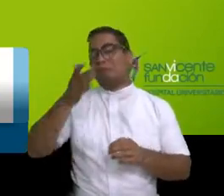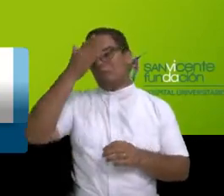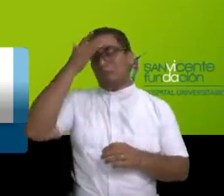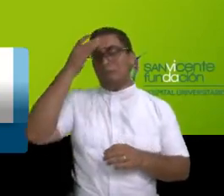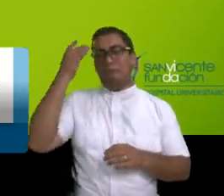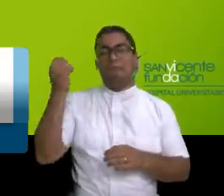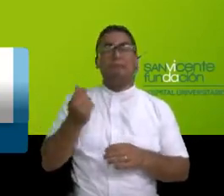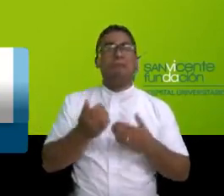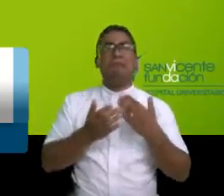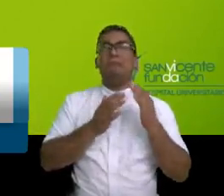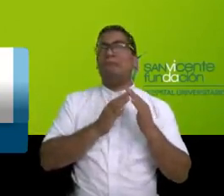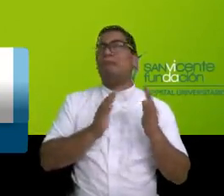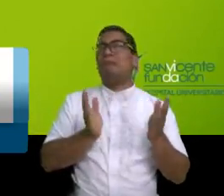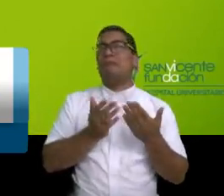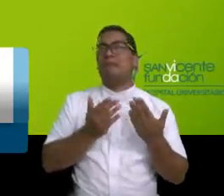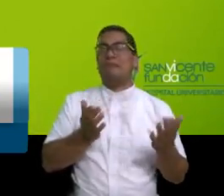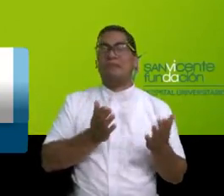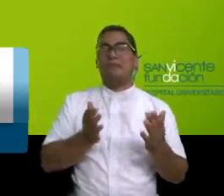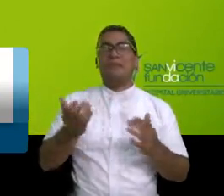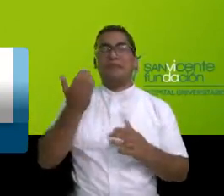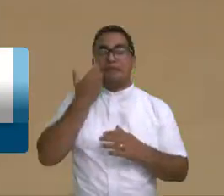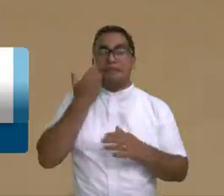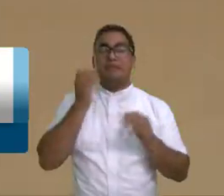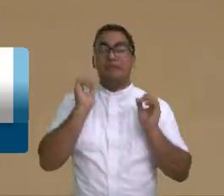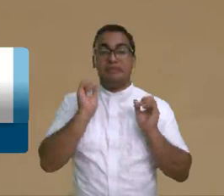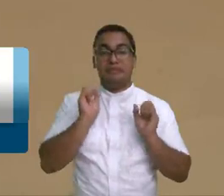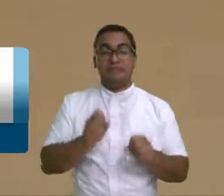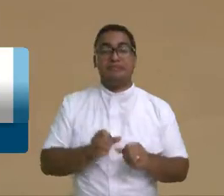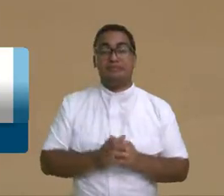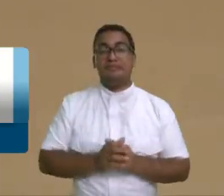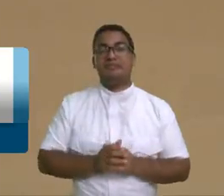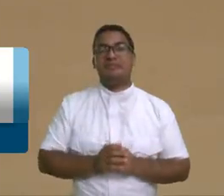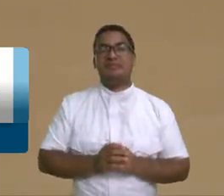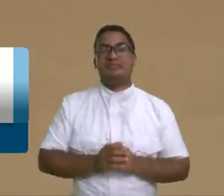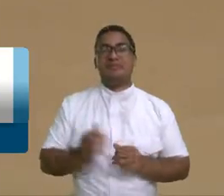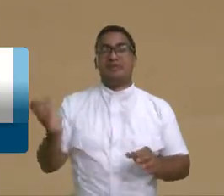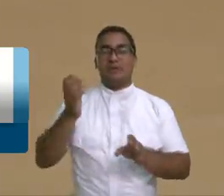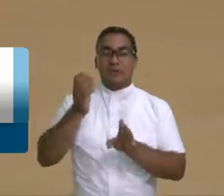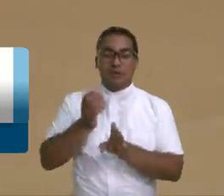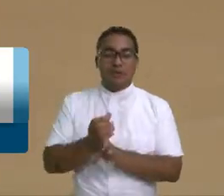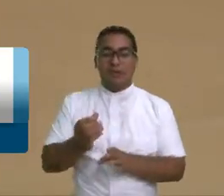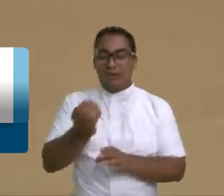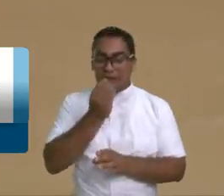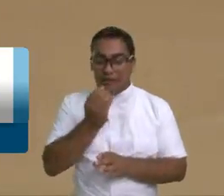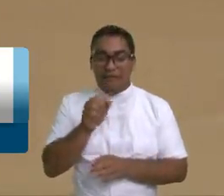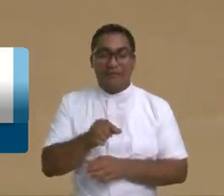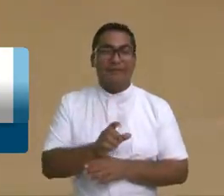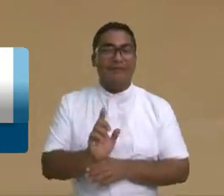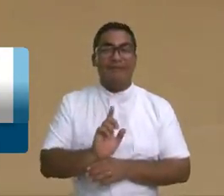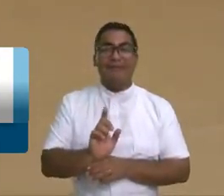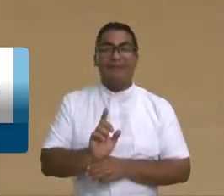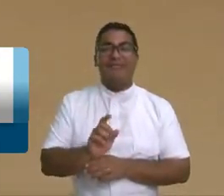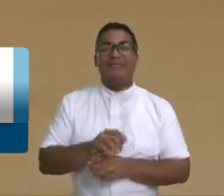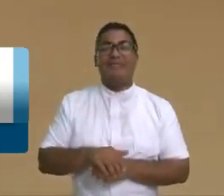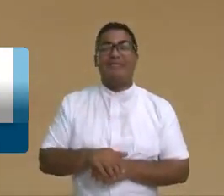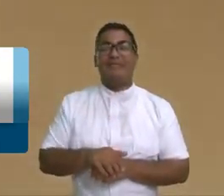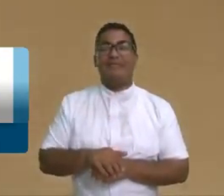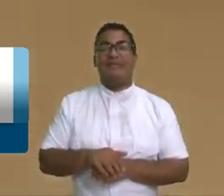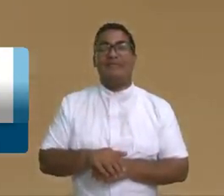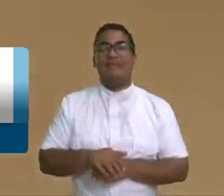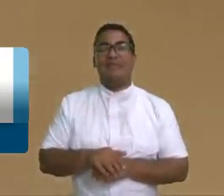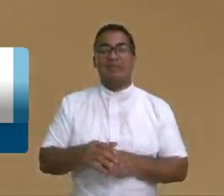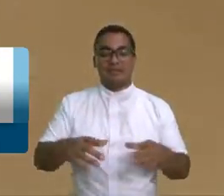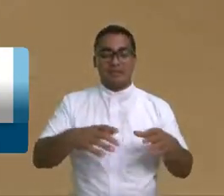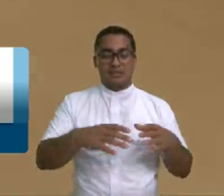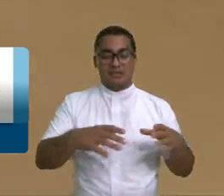andamos fuera de casa y por ahí viene el problema. A veces le echamos la culpa a los alimentos, porque es un carrito, ¿no? El alimento contaminado